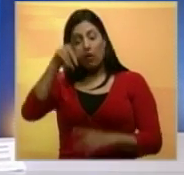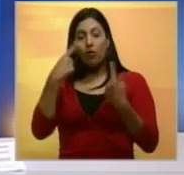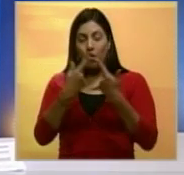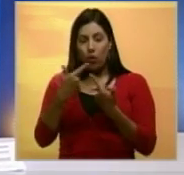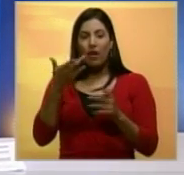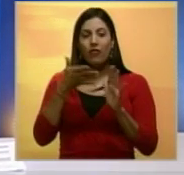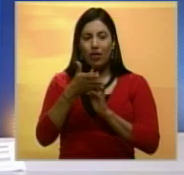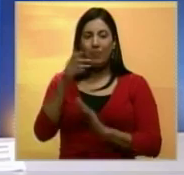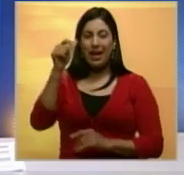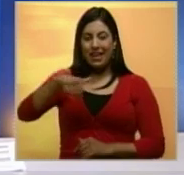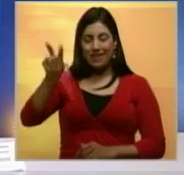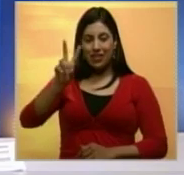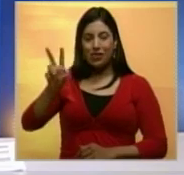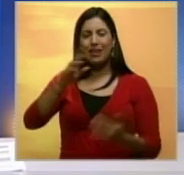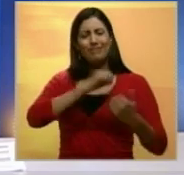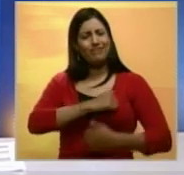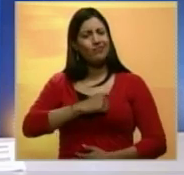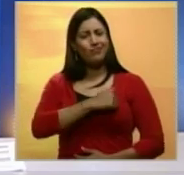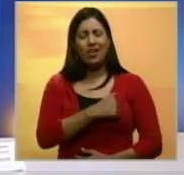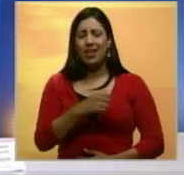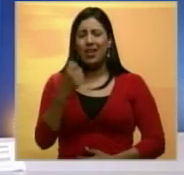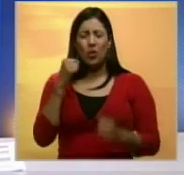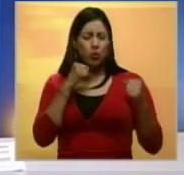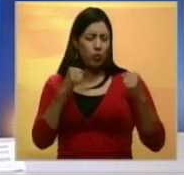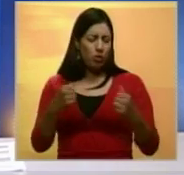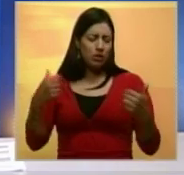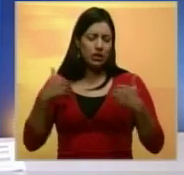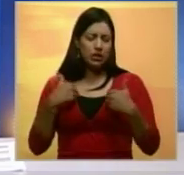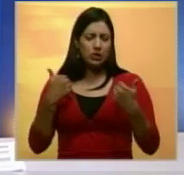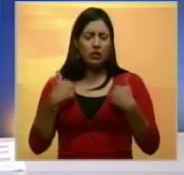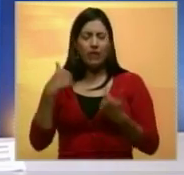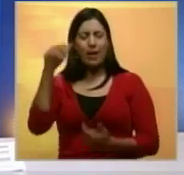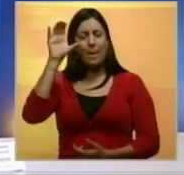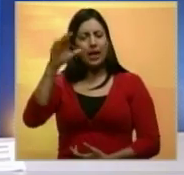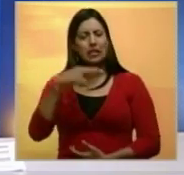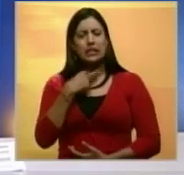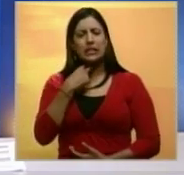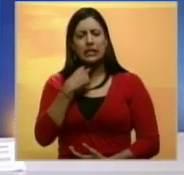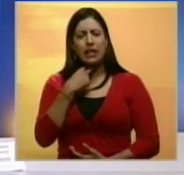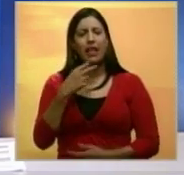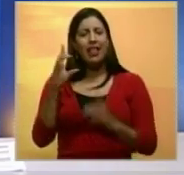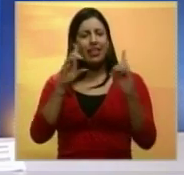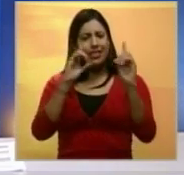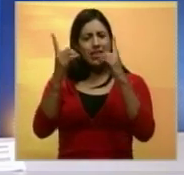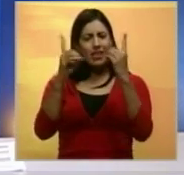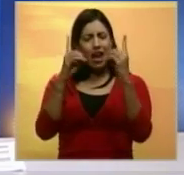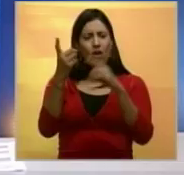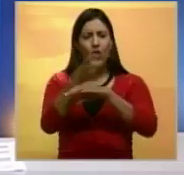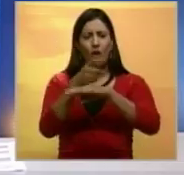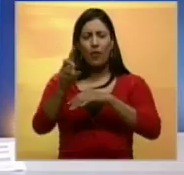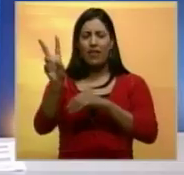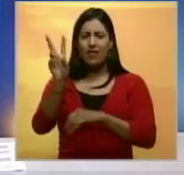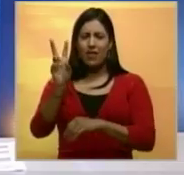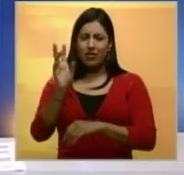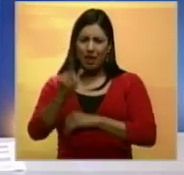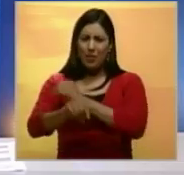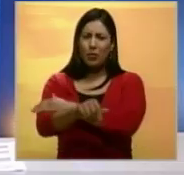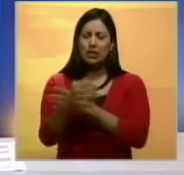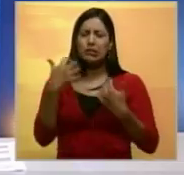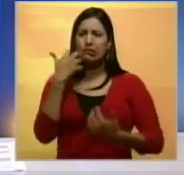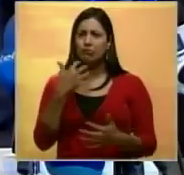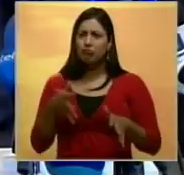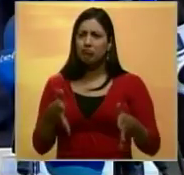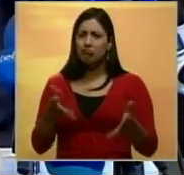Cardenal Porras Cardoso lamenta que con la dura situación que a su juicio afronta el país, el diálogo entre el gobierno y la oposición se encuentre